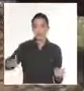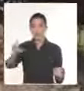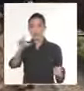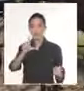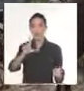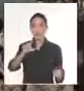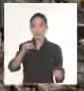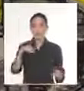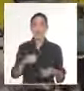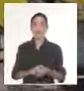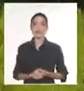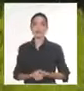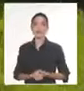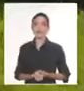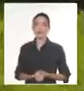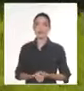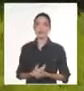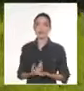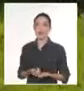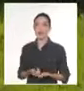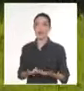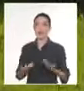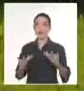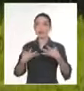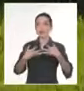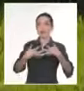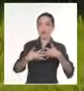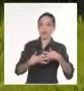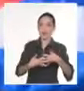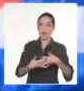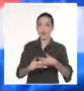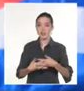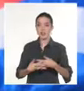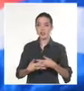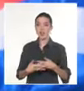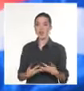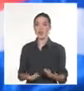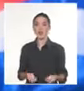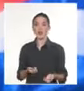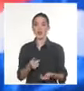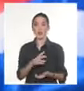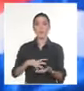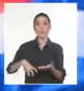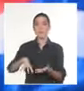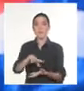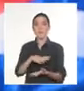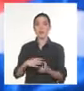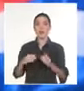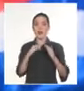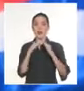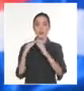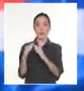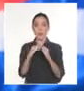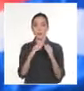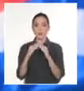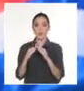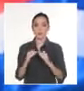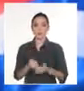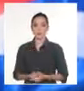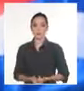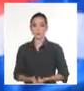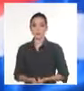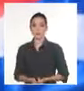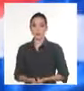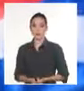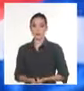la vinculación estrecha que mantiene con los factores de la comunidad. Alegría por mi familia, por lo que hago, por mi